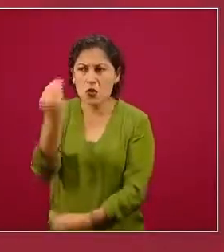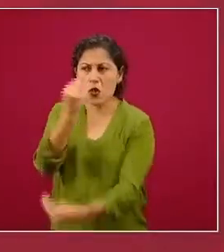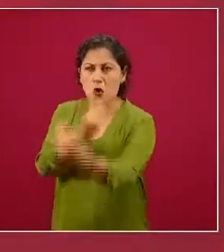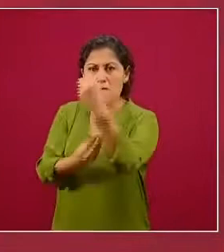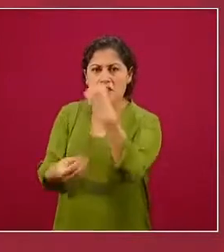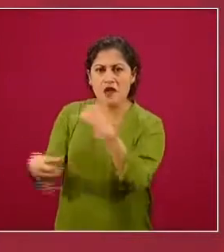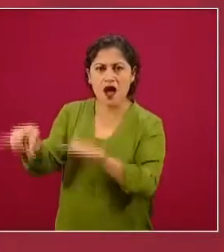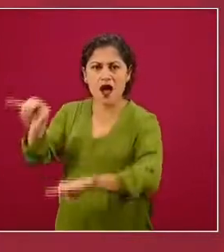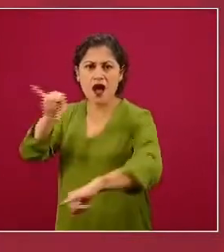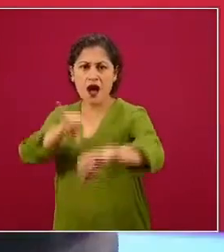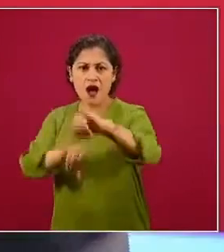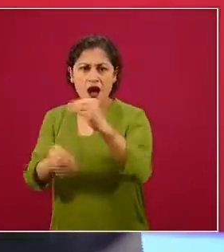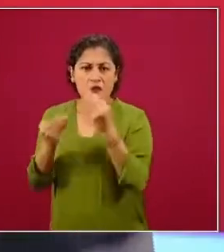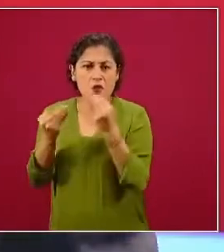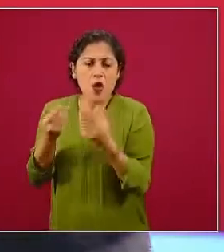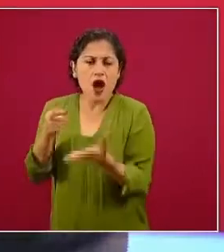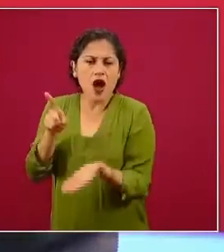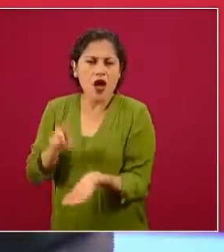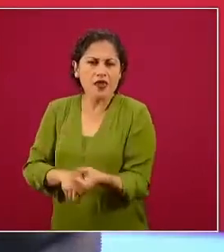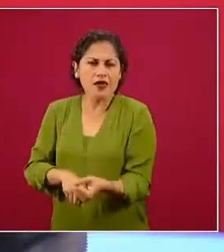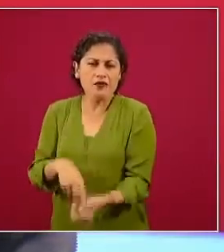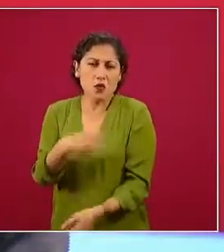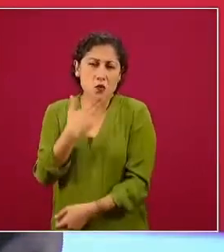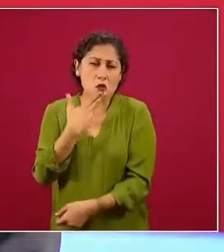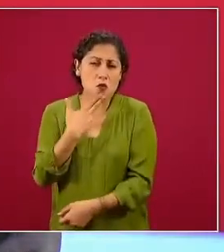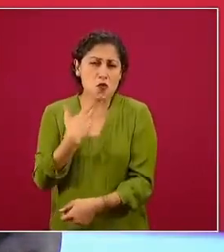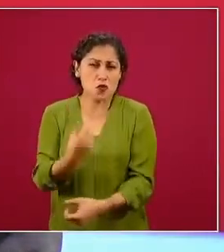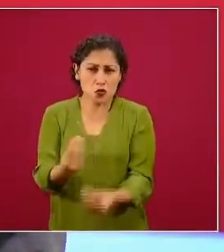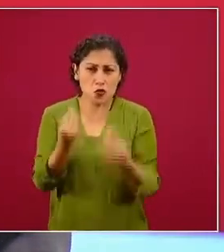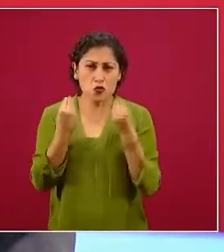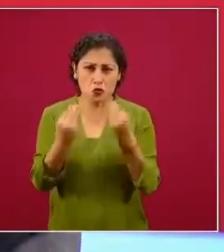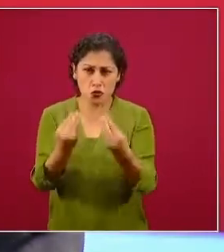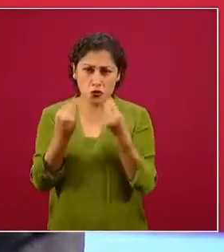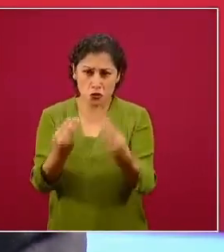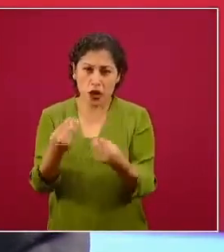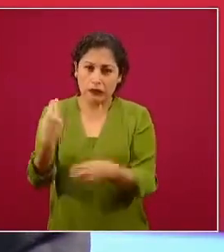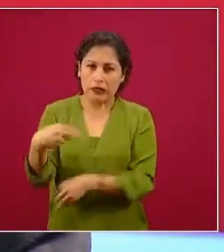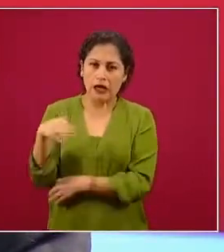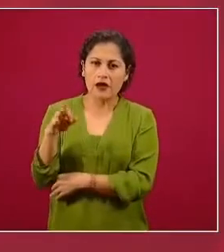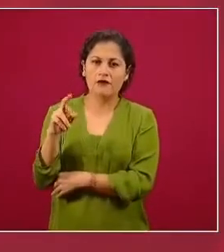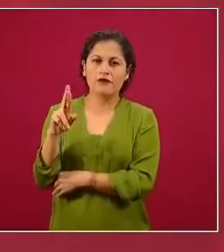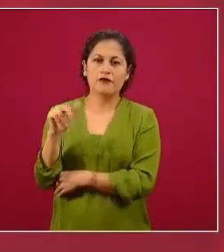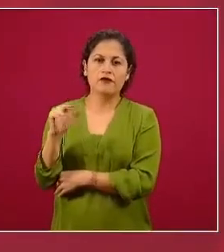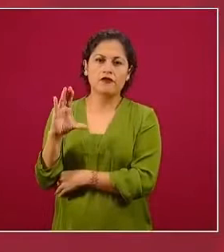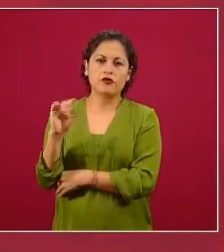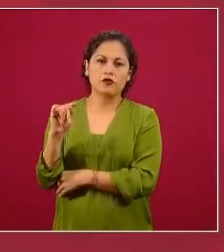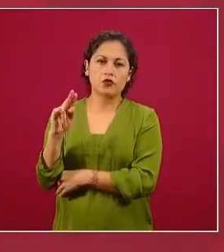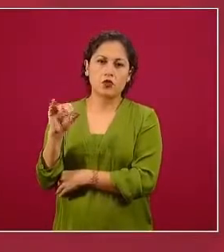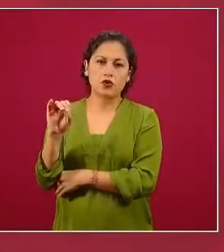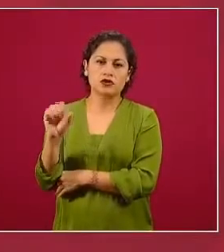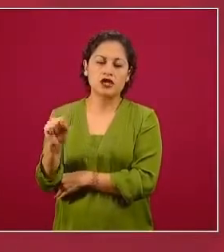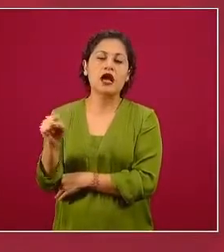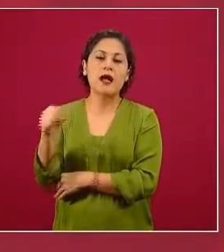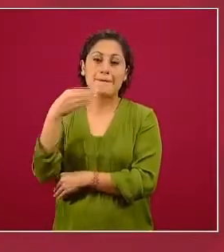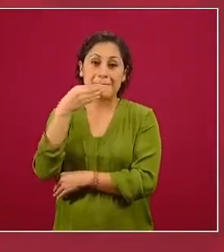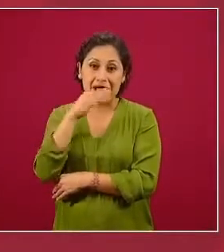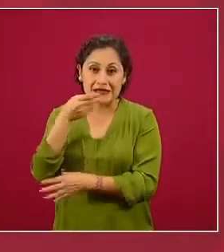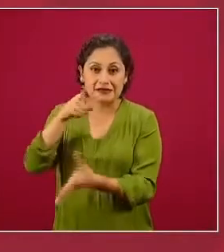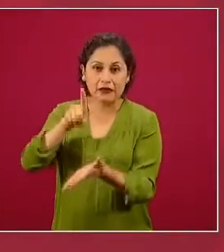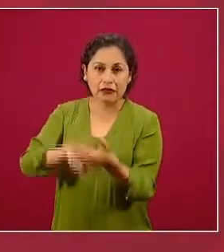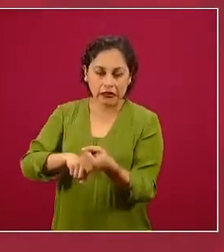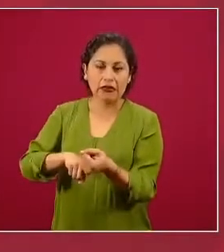altísimo contenido de azúcares diversos. Hoy es mayormente fructosa, proveniente del jarabe de maíz,